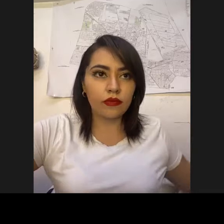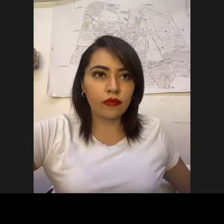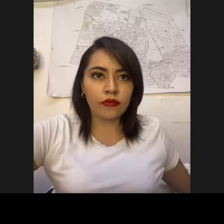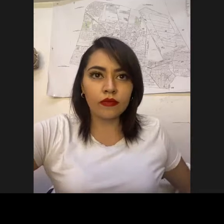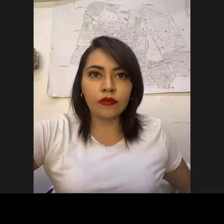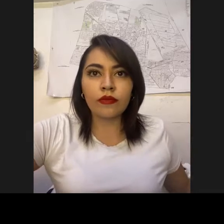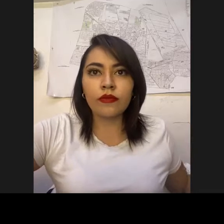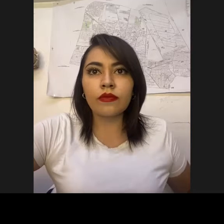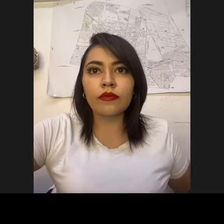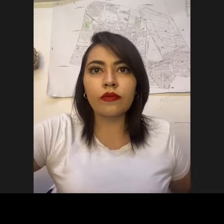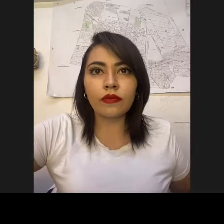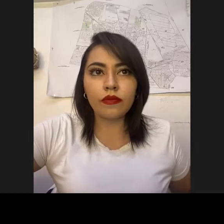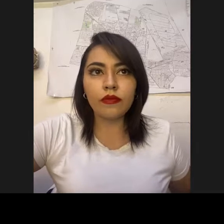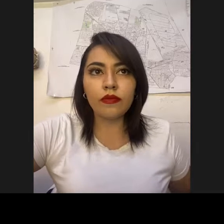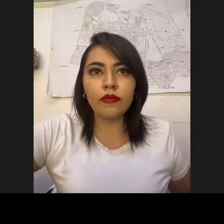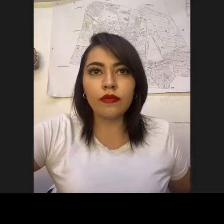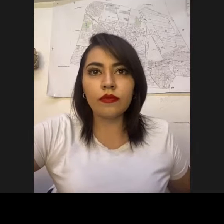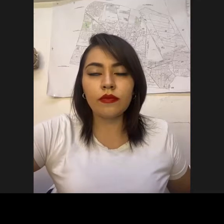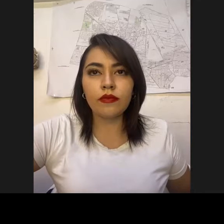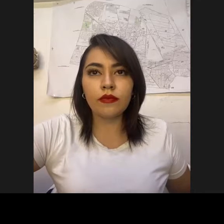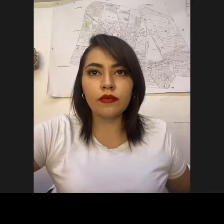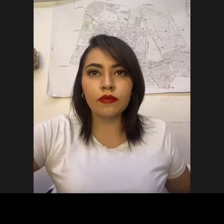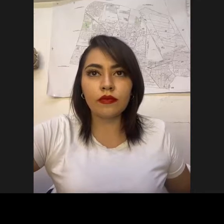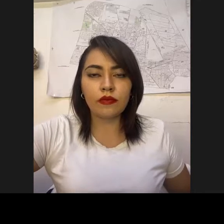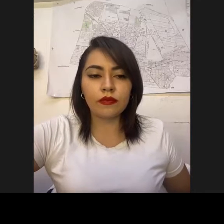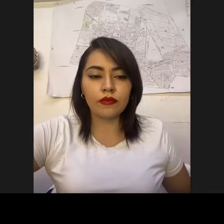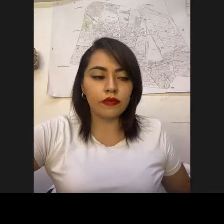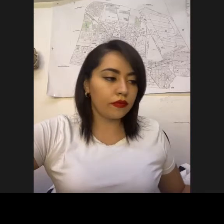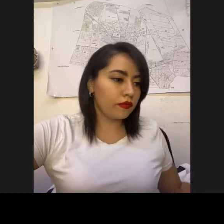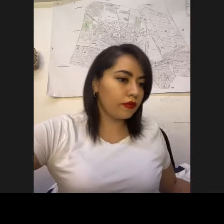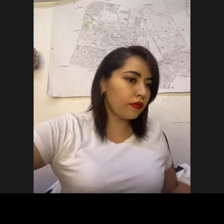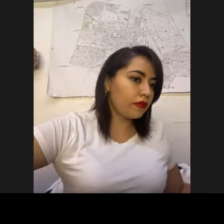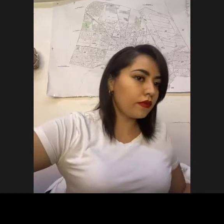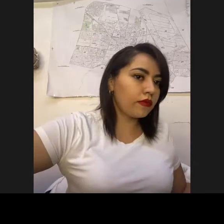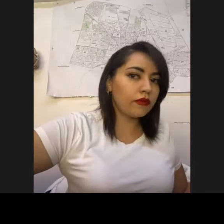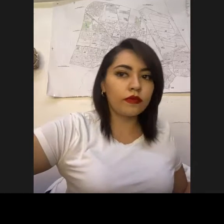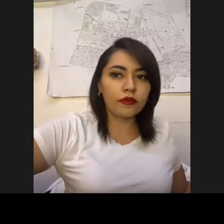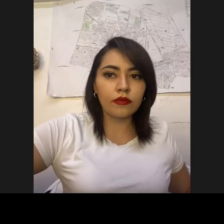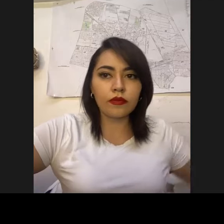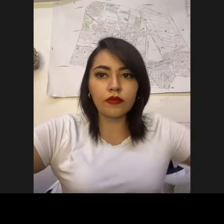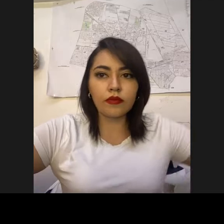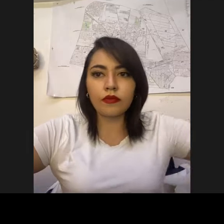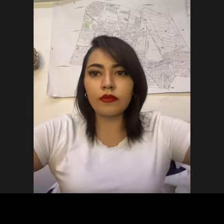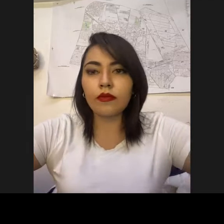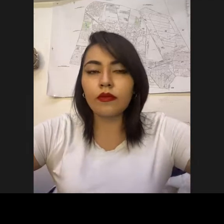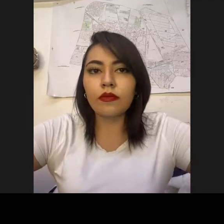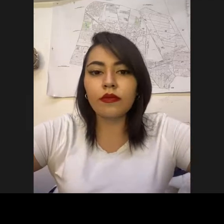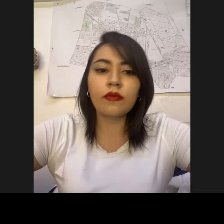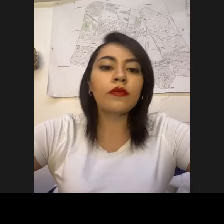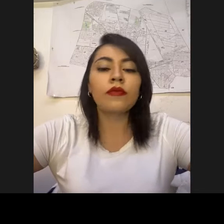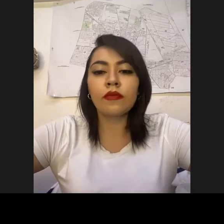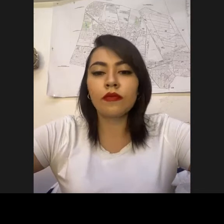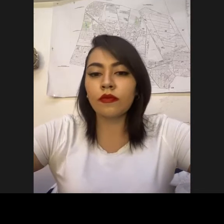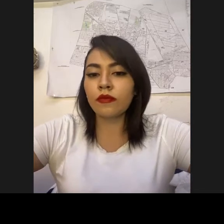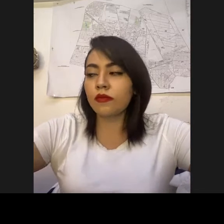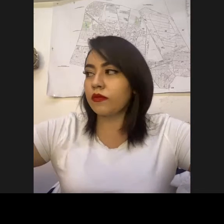Buenos días a todas y a todos. Por instrucciones de la Presidencia, se toma lista de asistencia